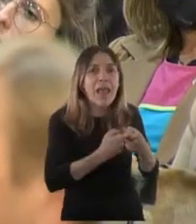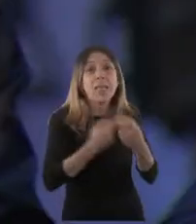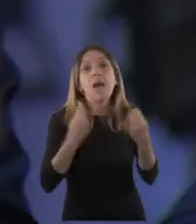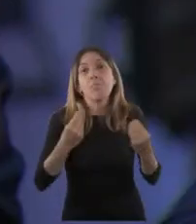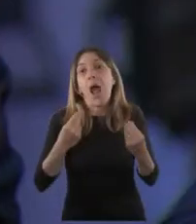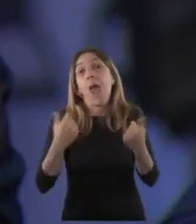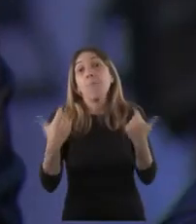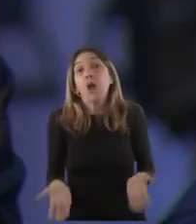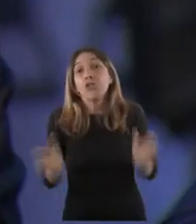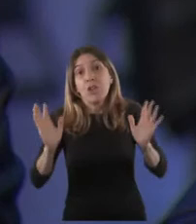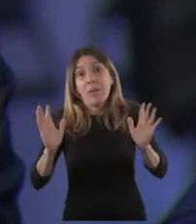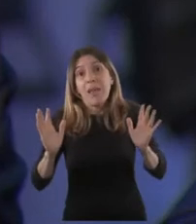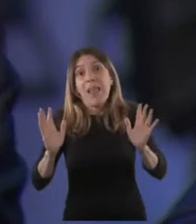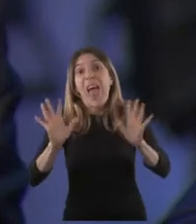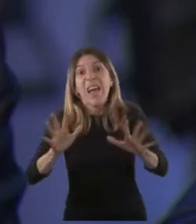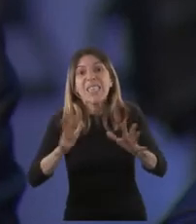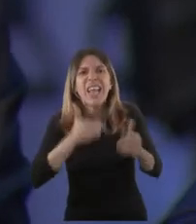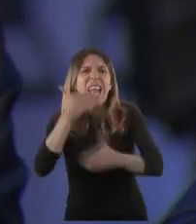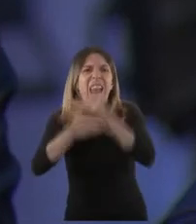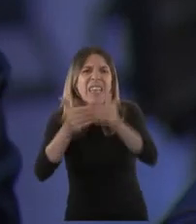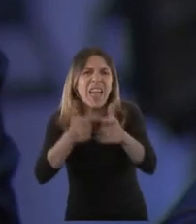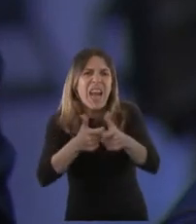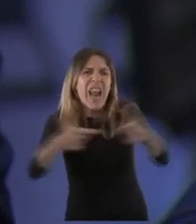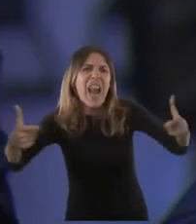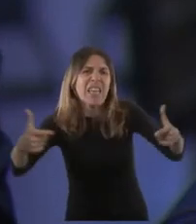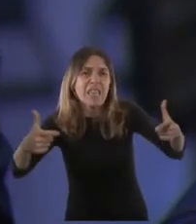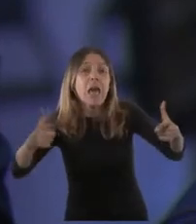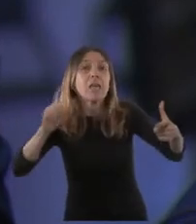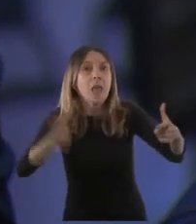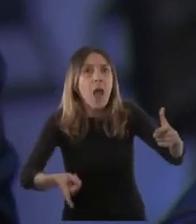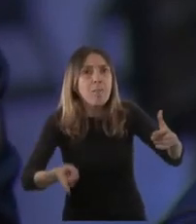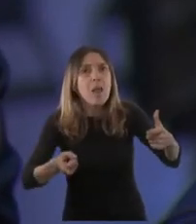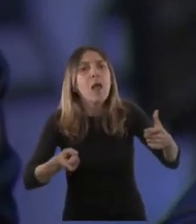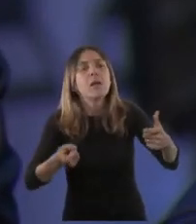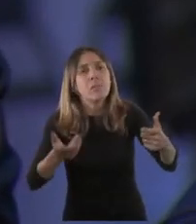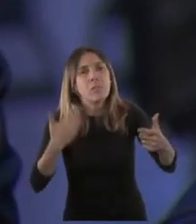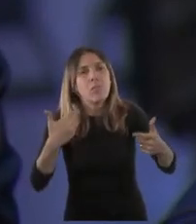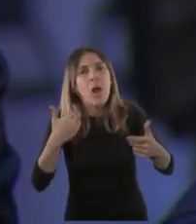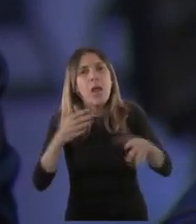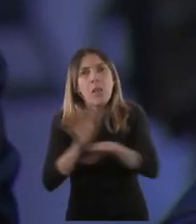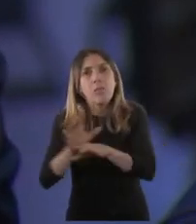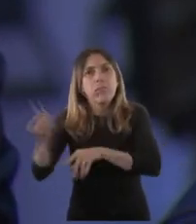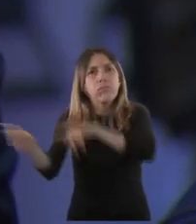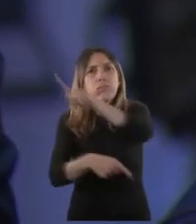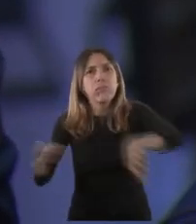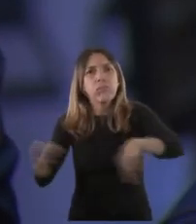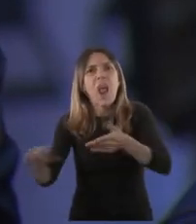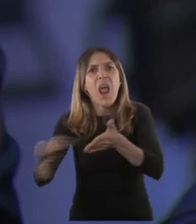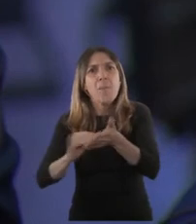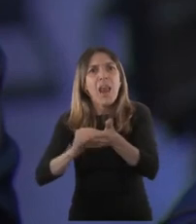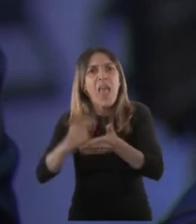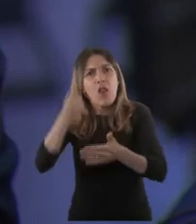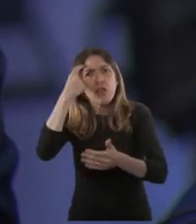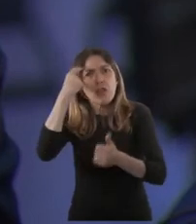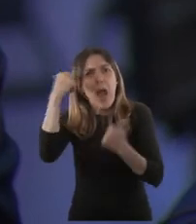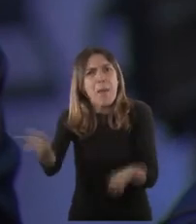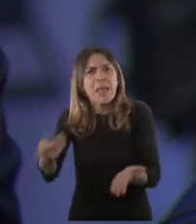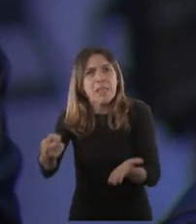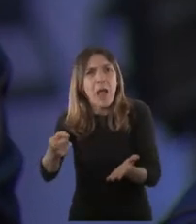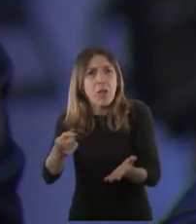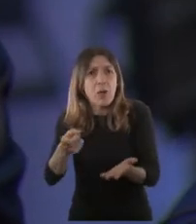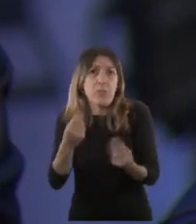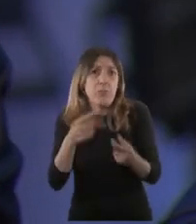esta posibilidad de crecimiento encuentre también la respuesta del personal capacitado que se está